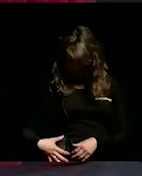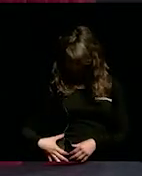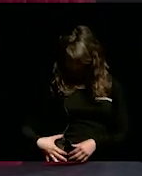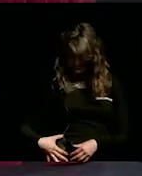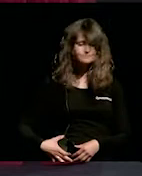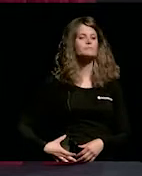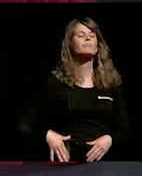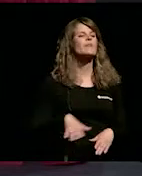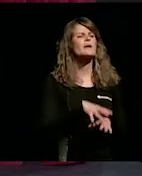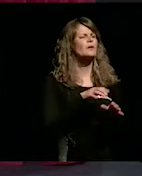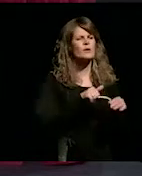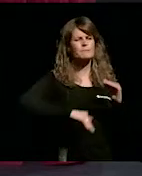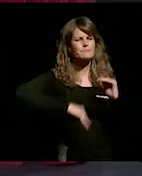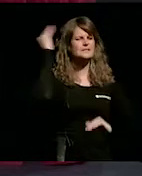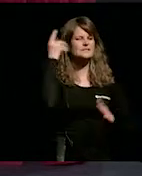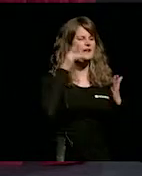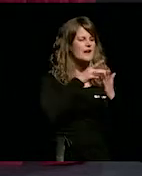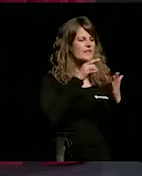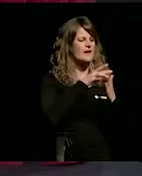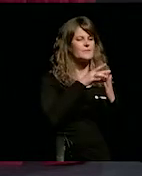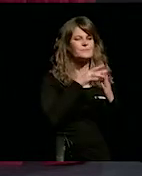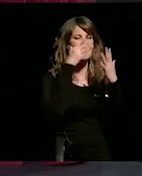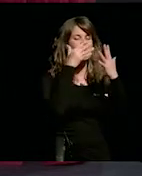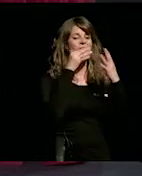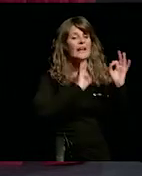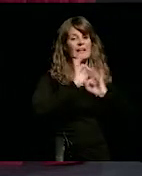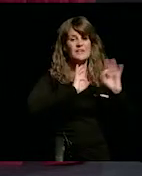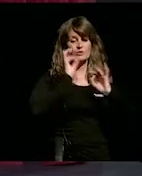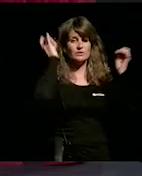Con la mayor calidad, eventos inolvidables.